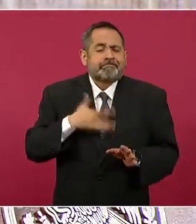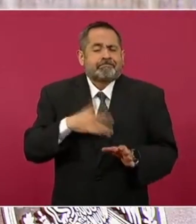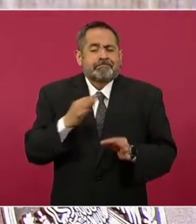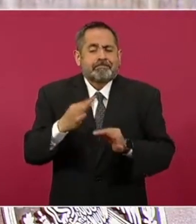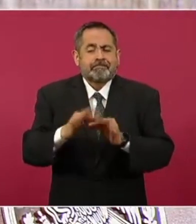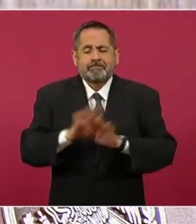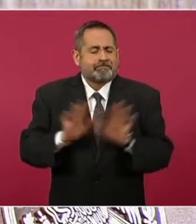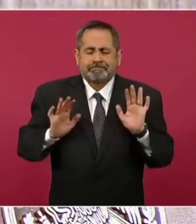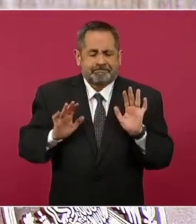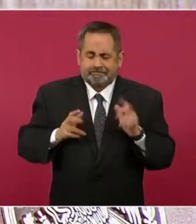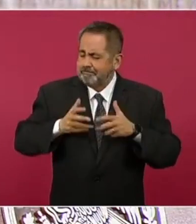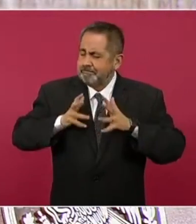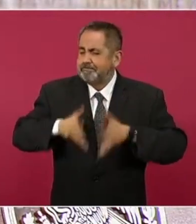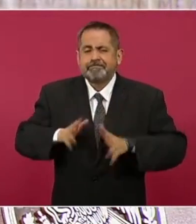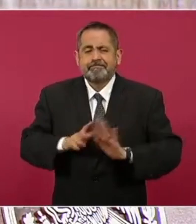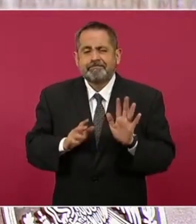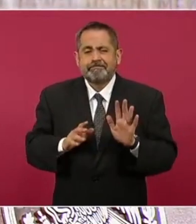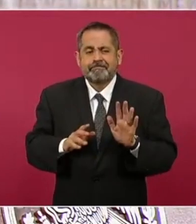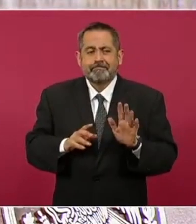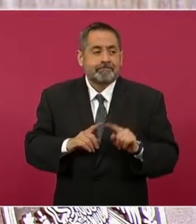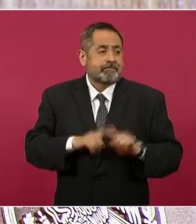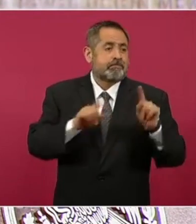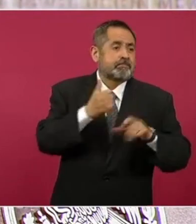Eso no lo cambio por nada.